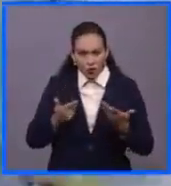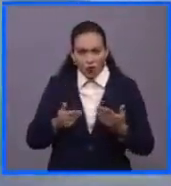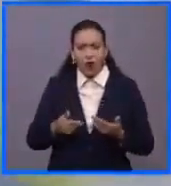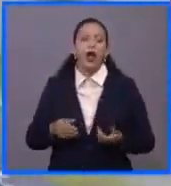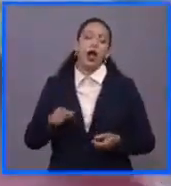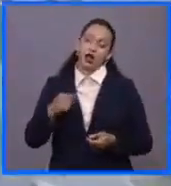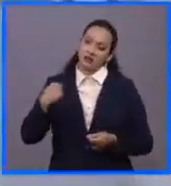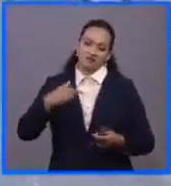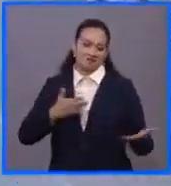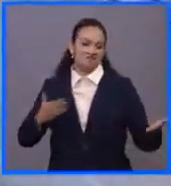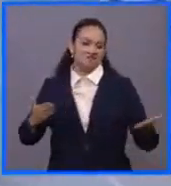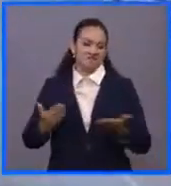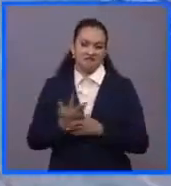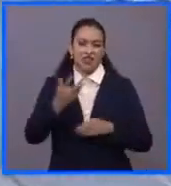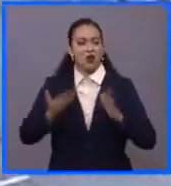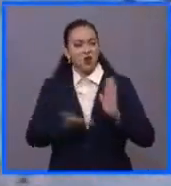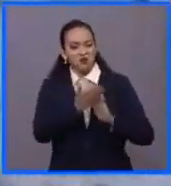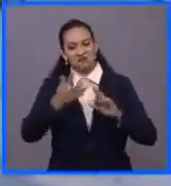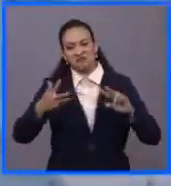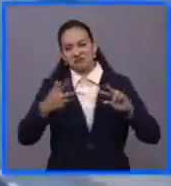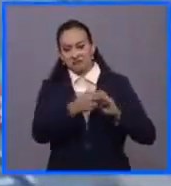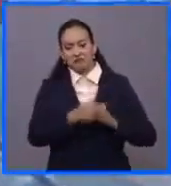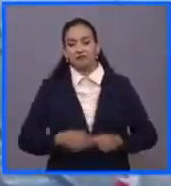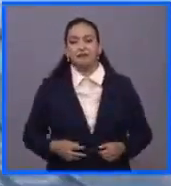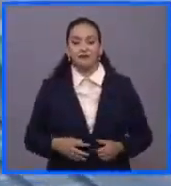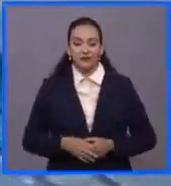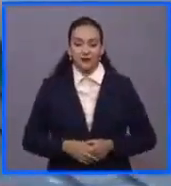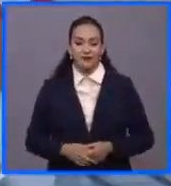a interrumpir las obras.